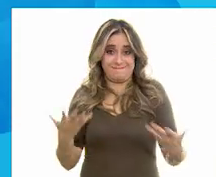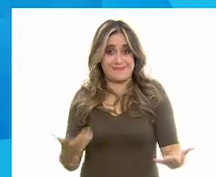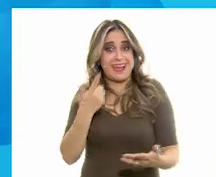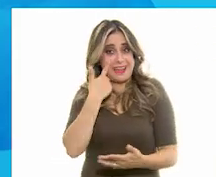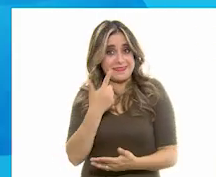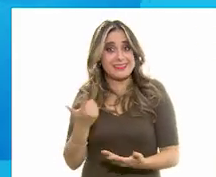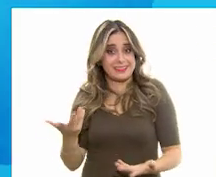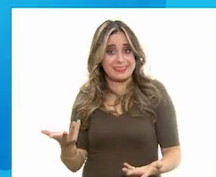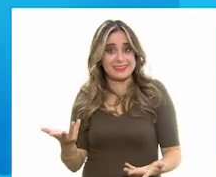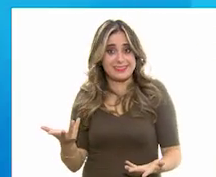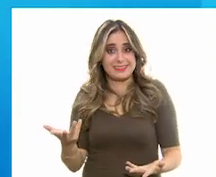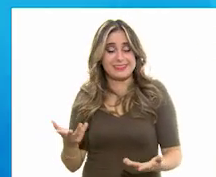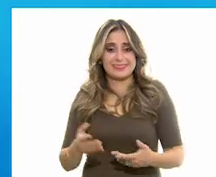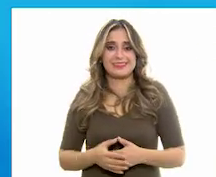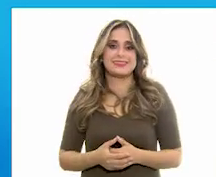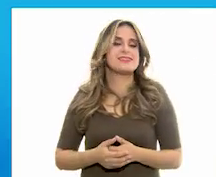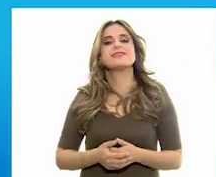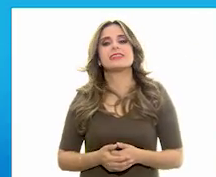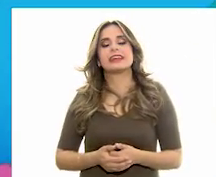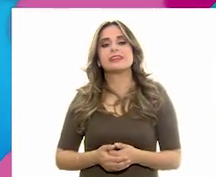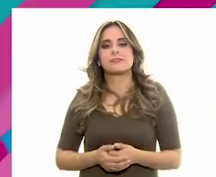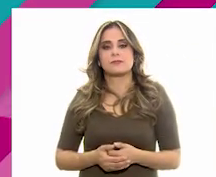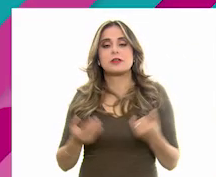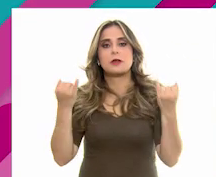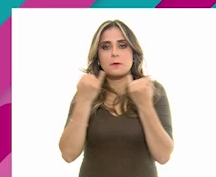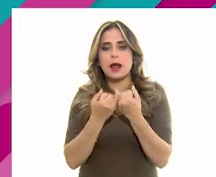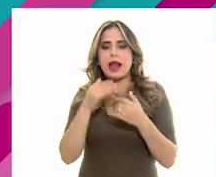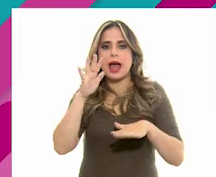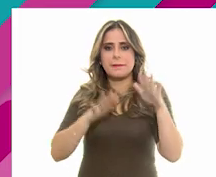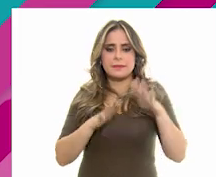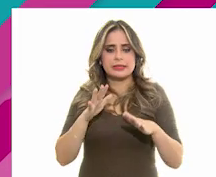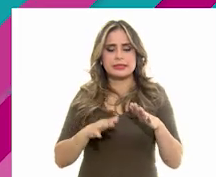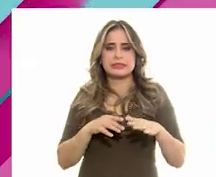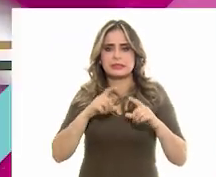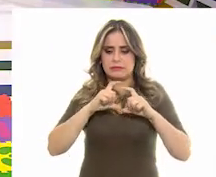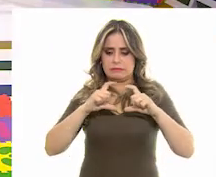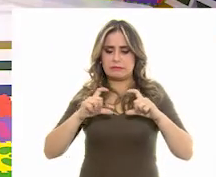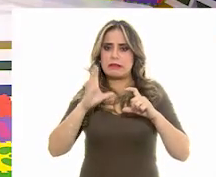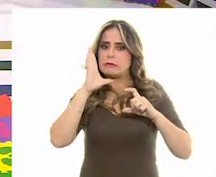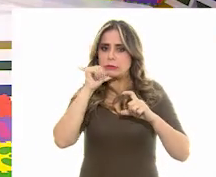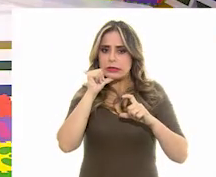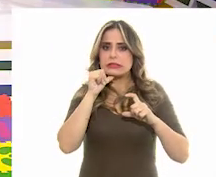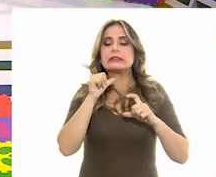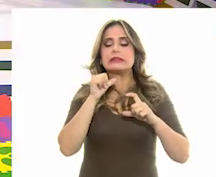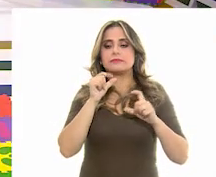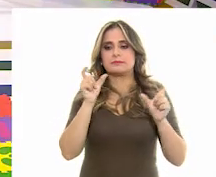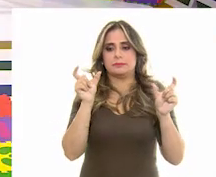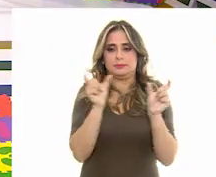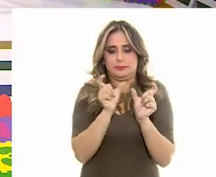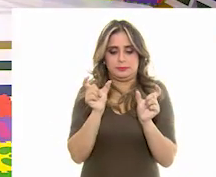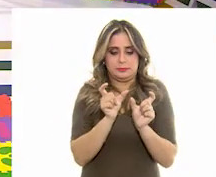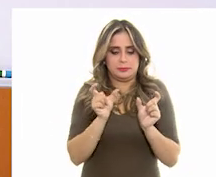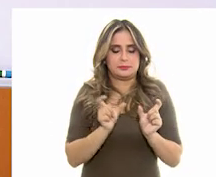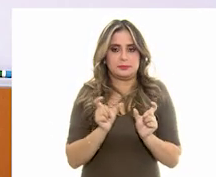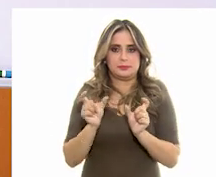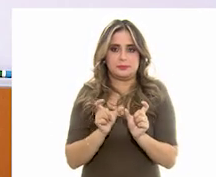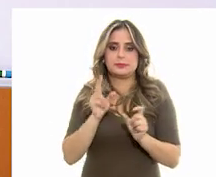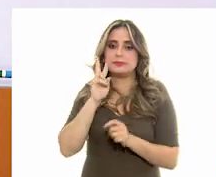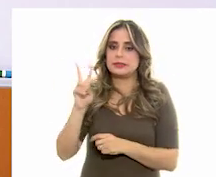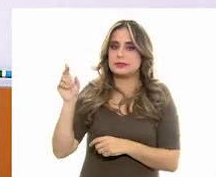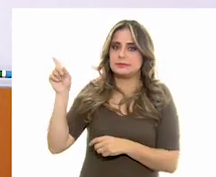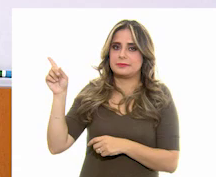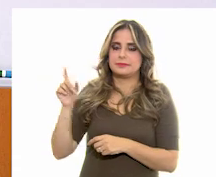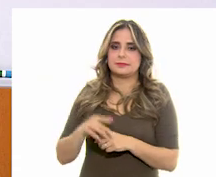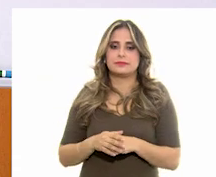Sí, incluso hasta cuando no le alcanzaba el renglón, dividió por sílabas. Así es. Muy bien. Y mira, en